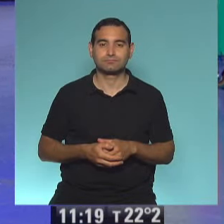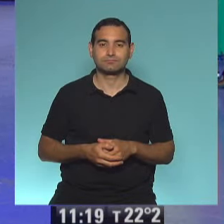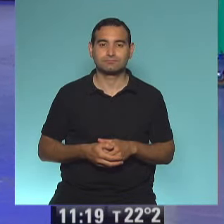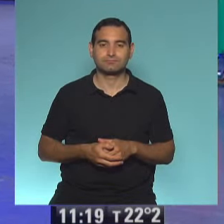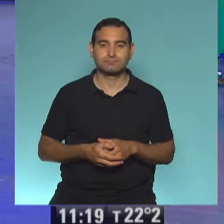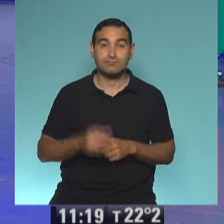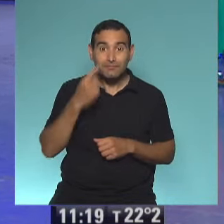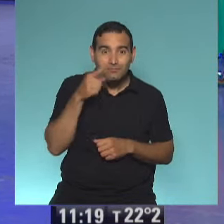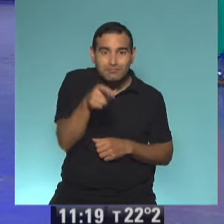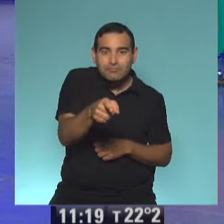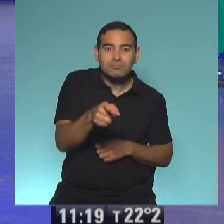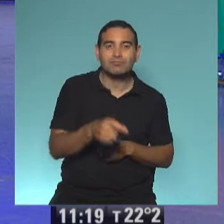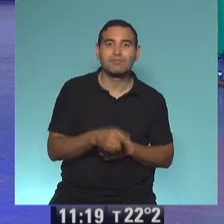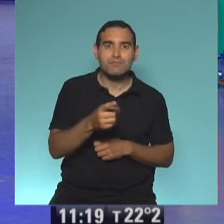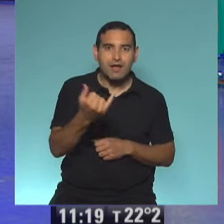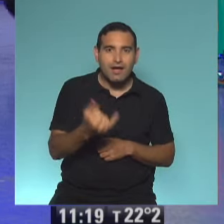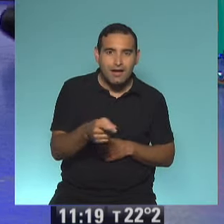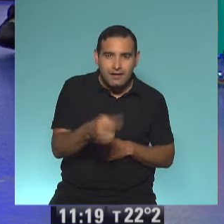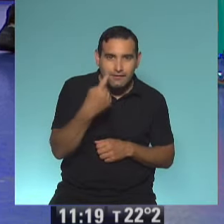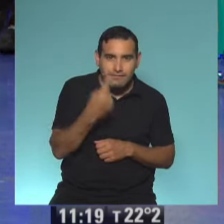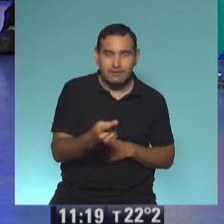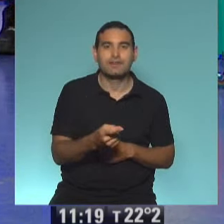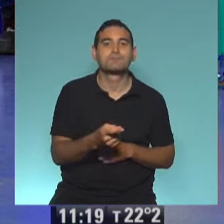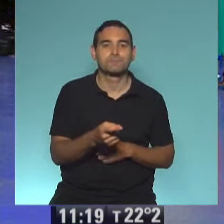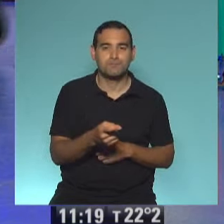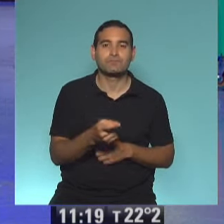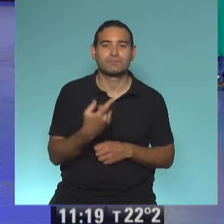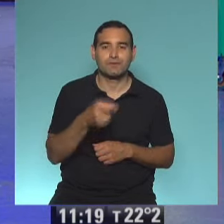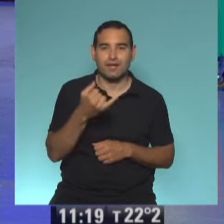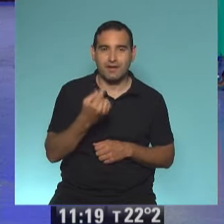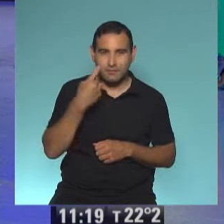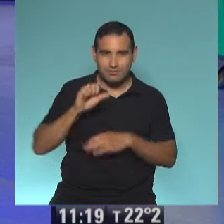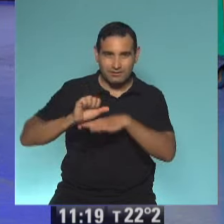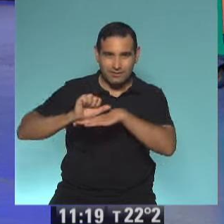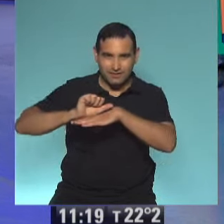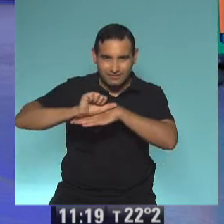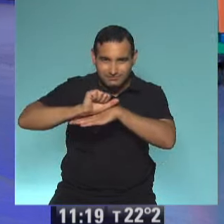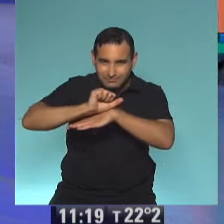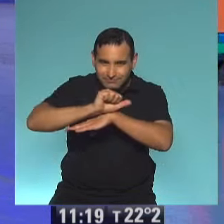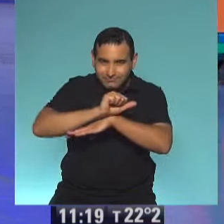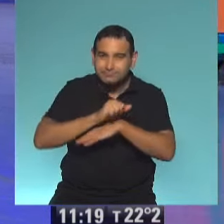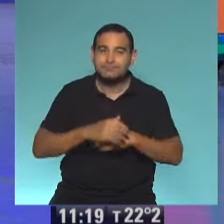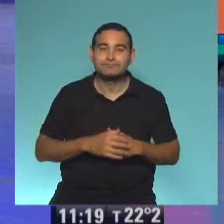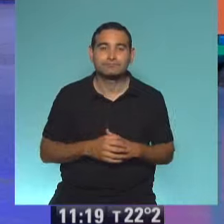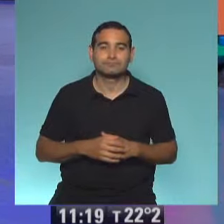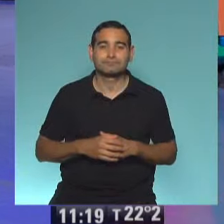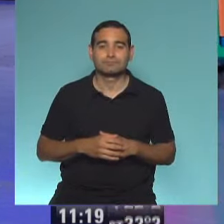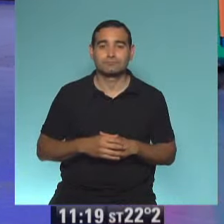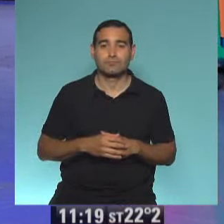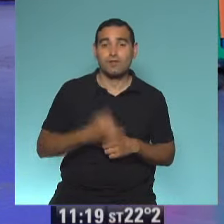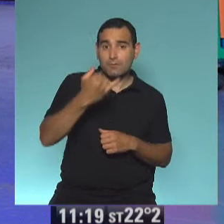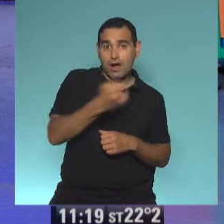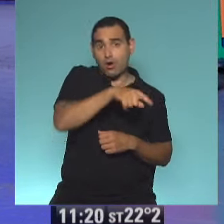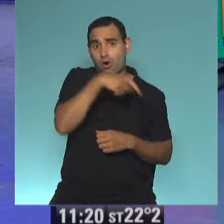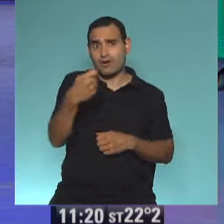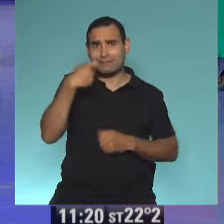Y acá, bien bajito, es que nos pueden ver algunos de estos bichos que veíamos en este tape. Pero también hay animales